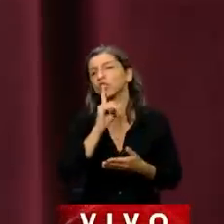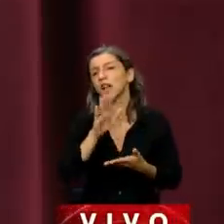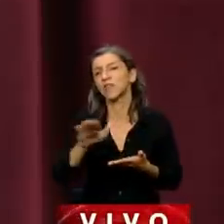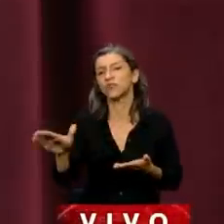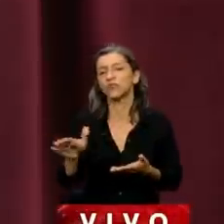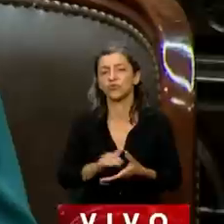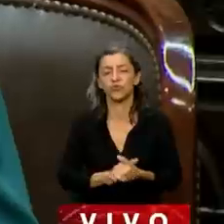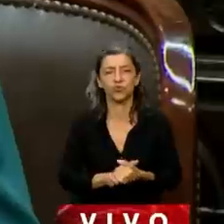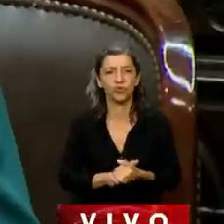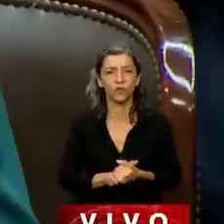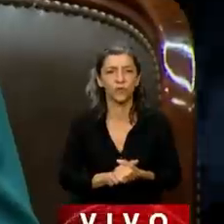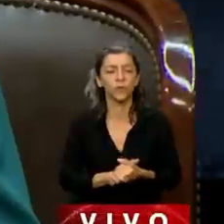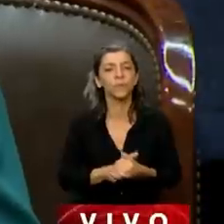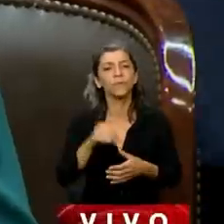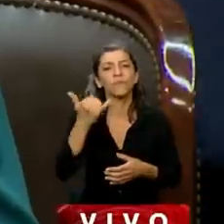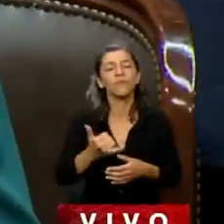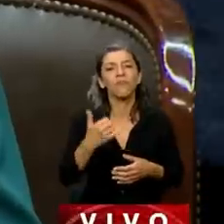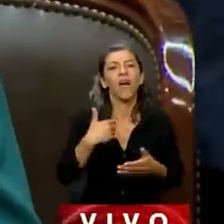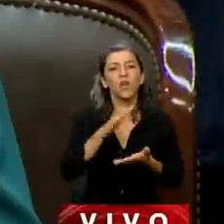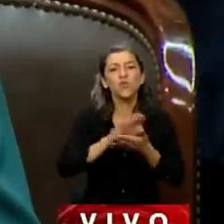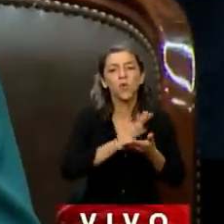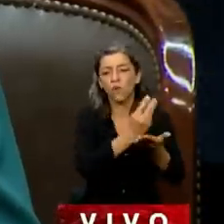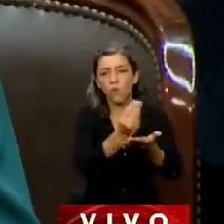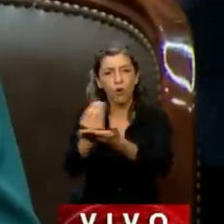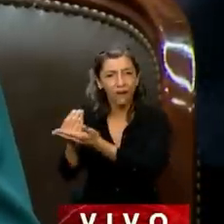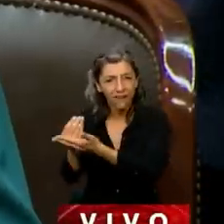nuevos cargos en el sistema. También hay